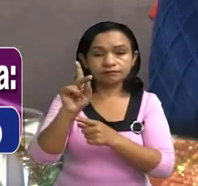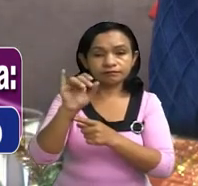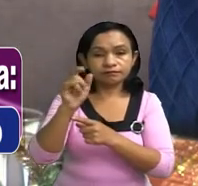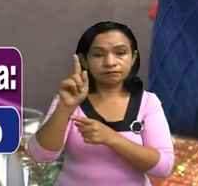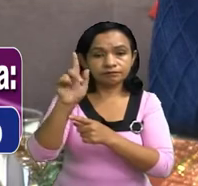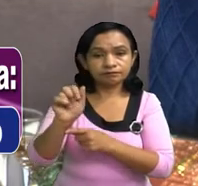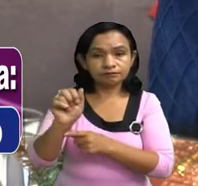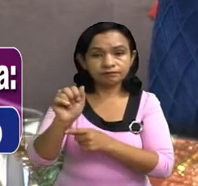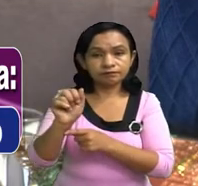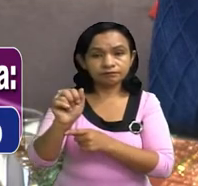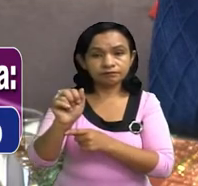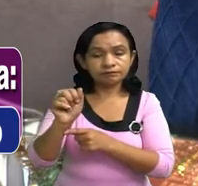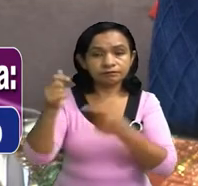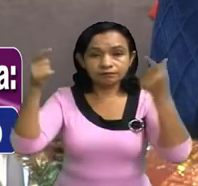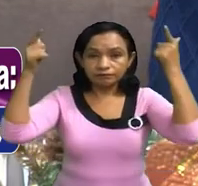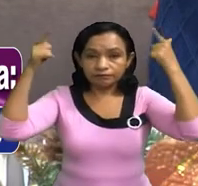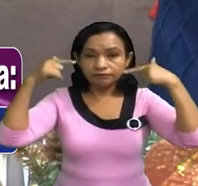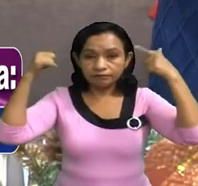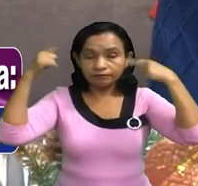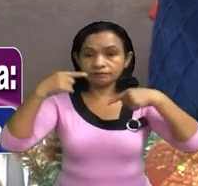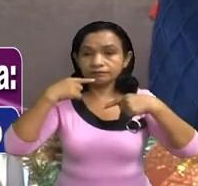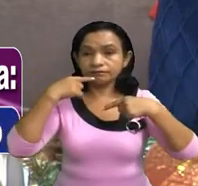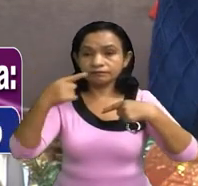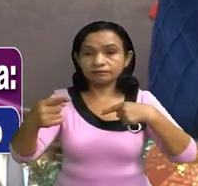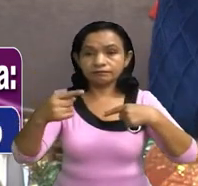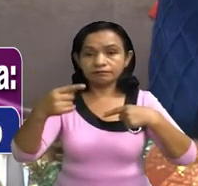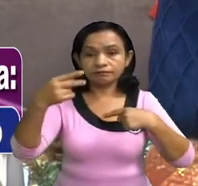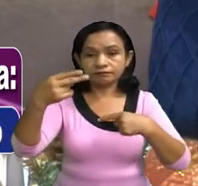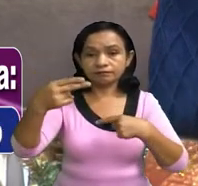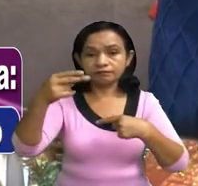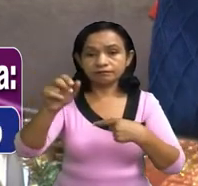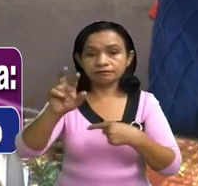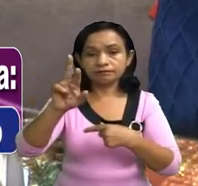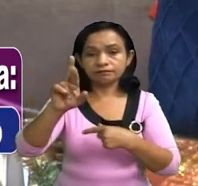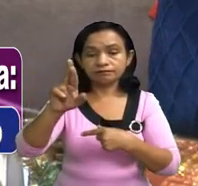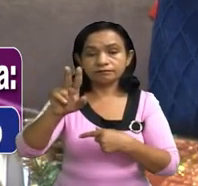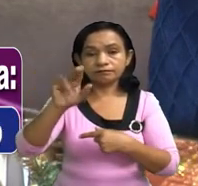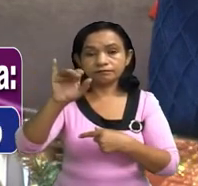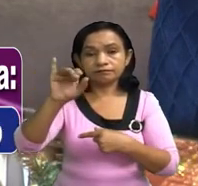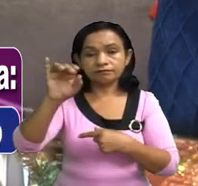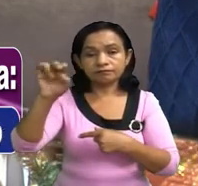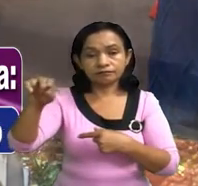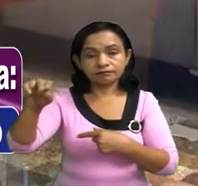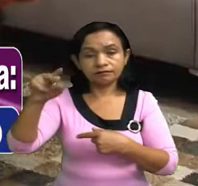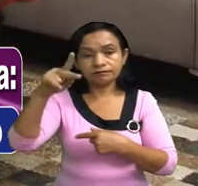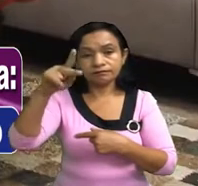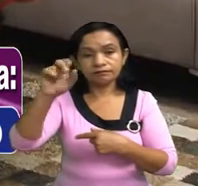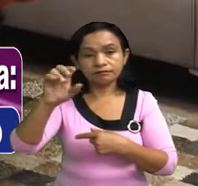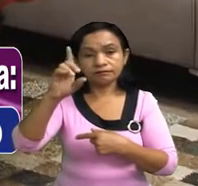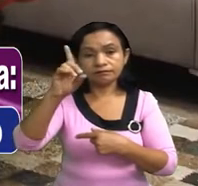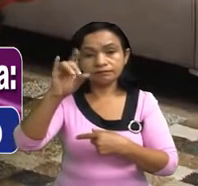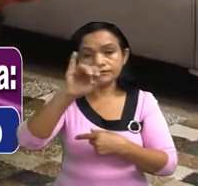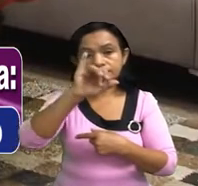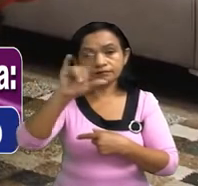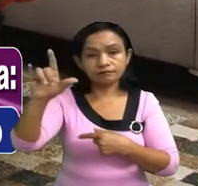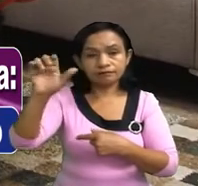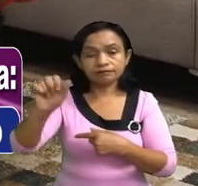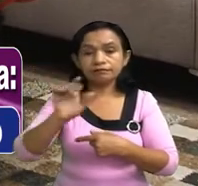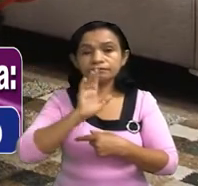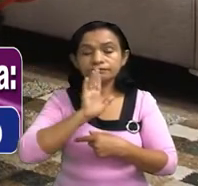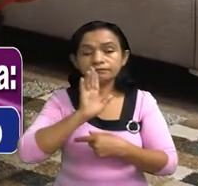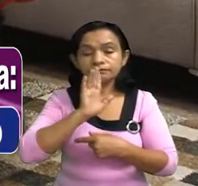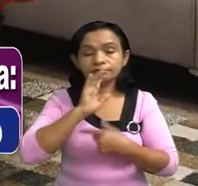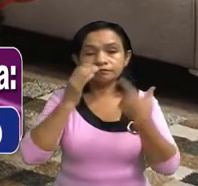allá en Masaya. Harbin Padilla, que Harbin Padilla salió hablando